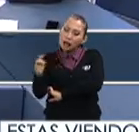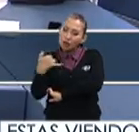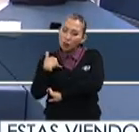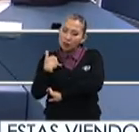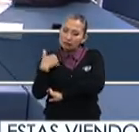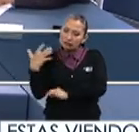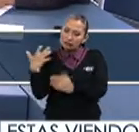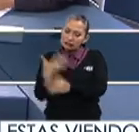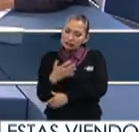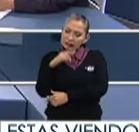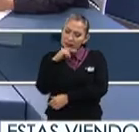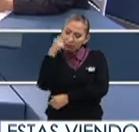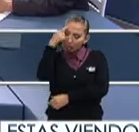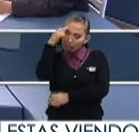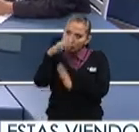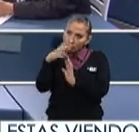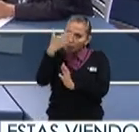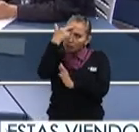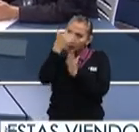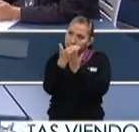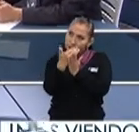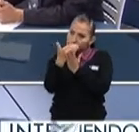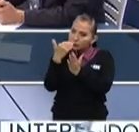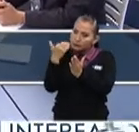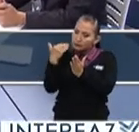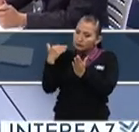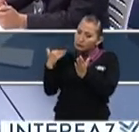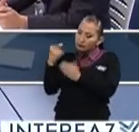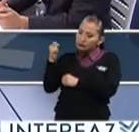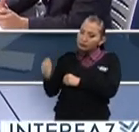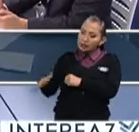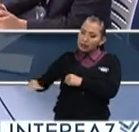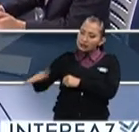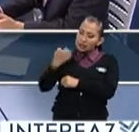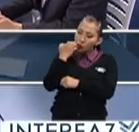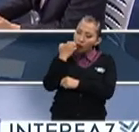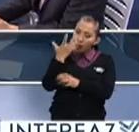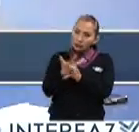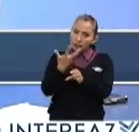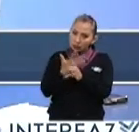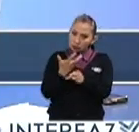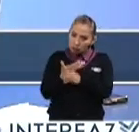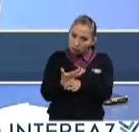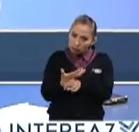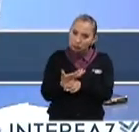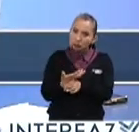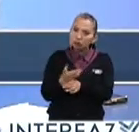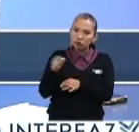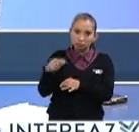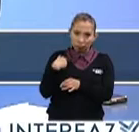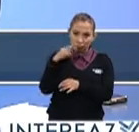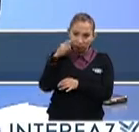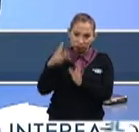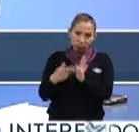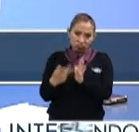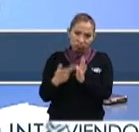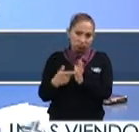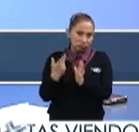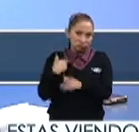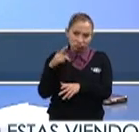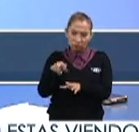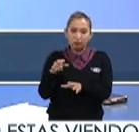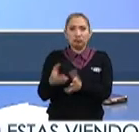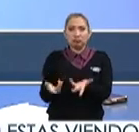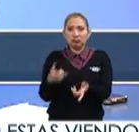jóvenes, a lo mejor inmediatamente nos vamos a lo que es las escuelas en Estados Unidos, ¿no? Donde constantemente, de